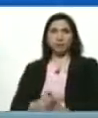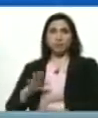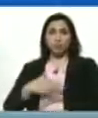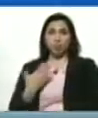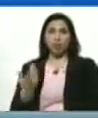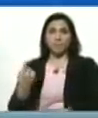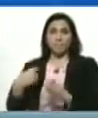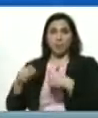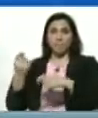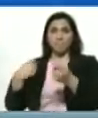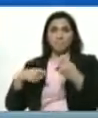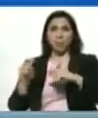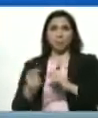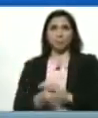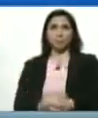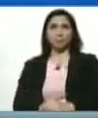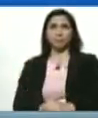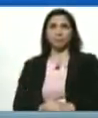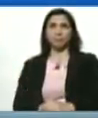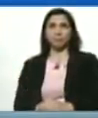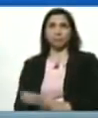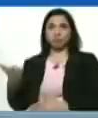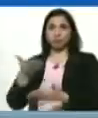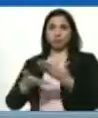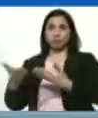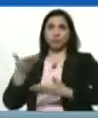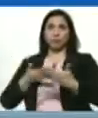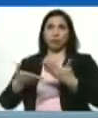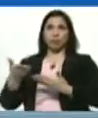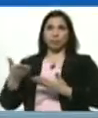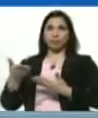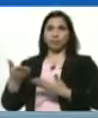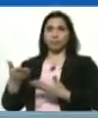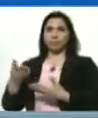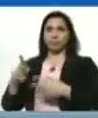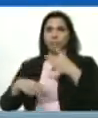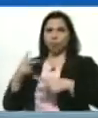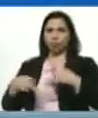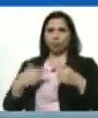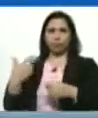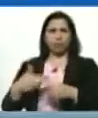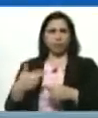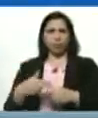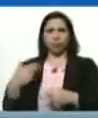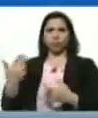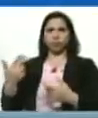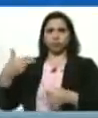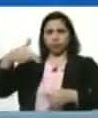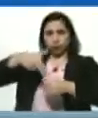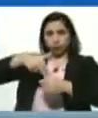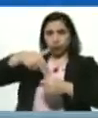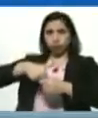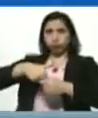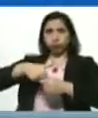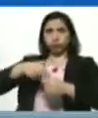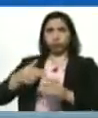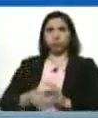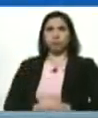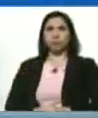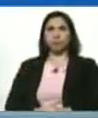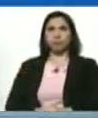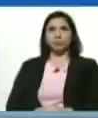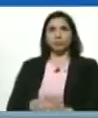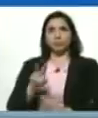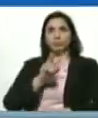comerciar intercambiar productos petróleo gasolina el